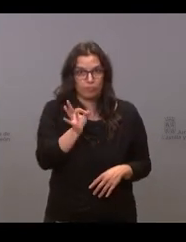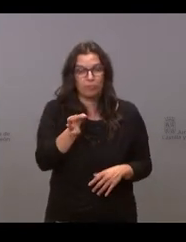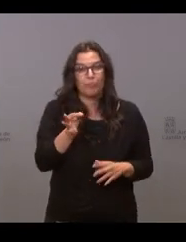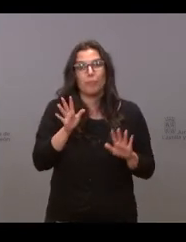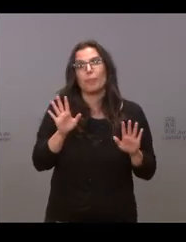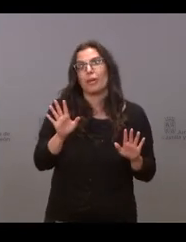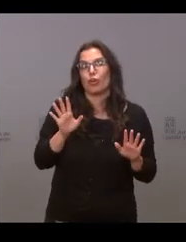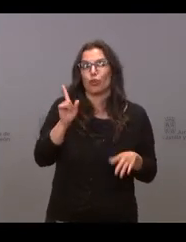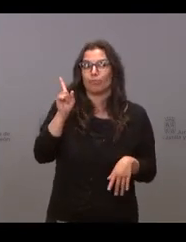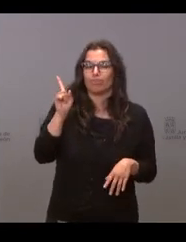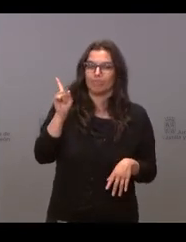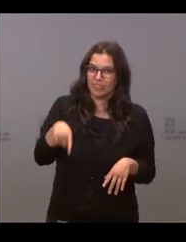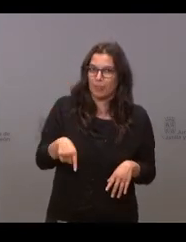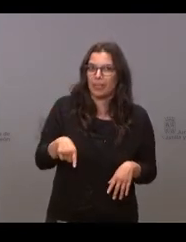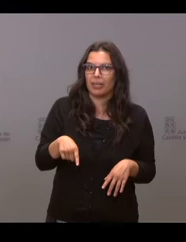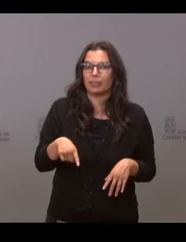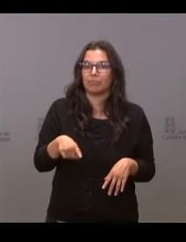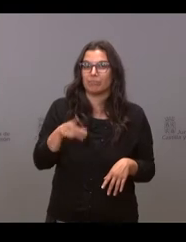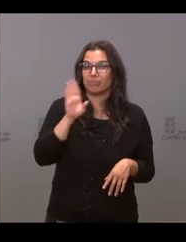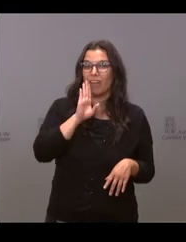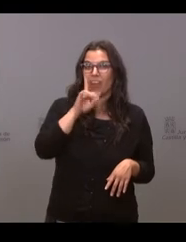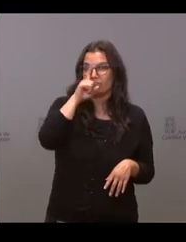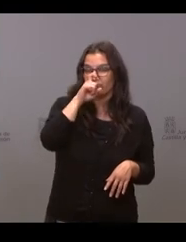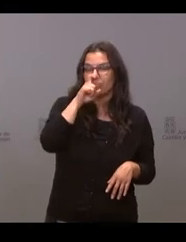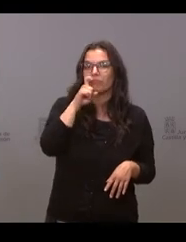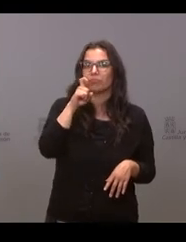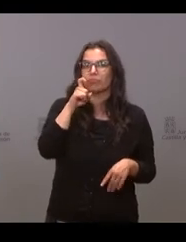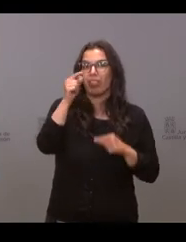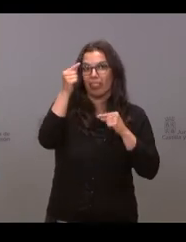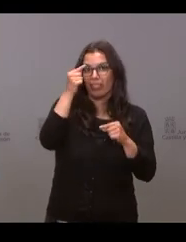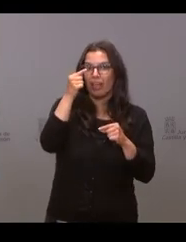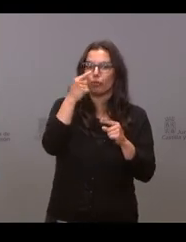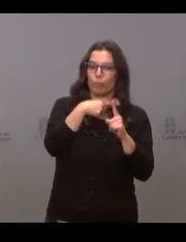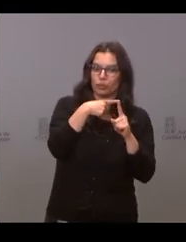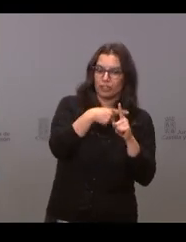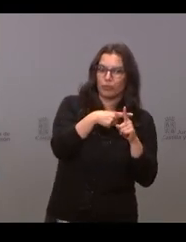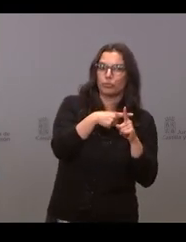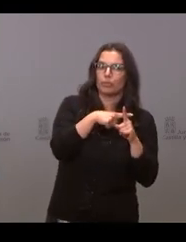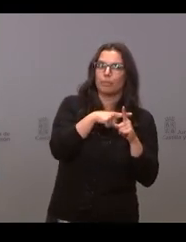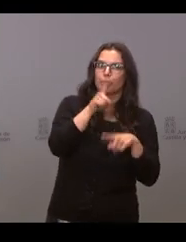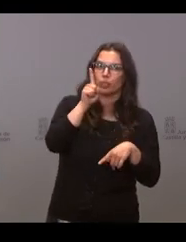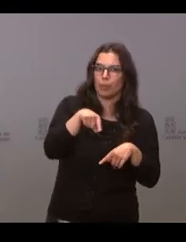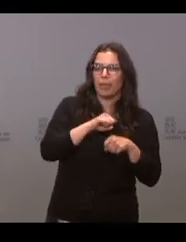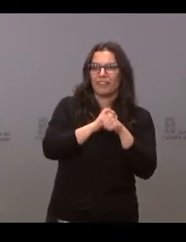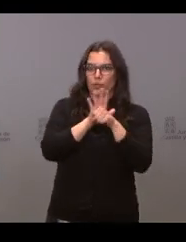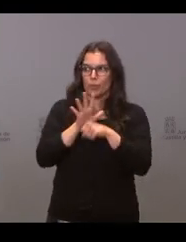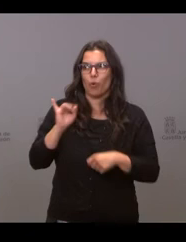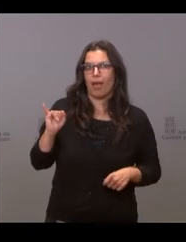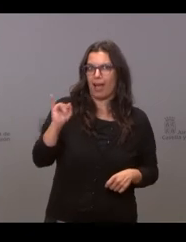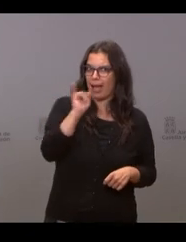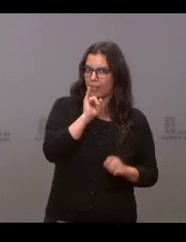es menos cierto también que he recordado a parte de los datos positivos también que el virus sigue entre nosotros